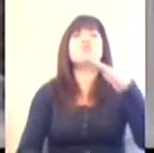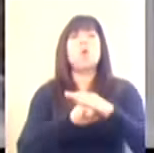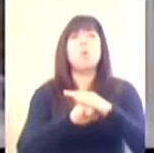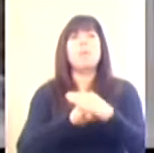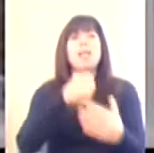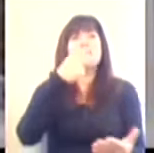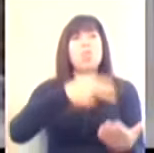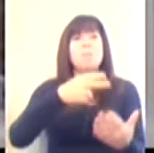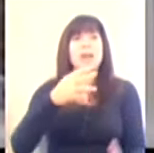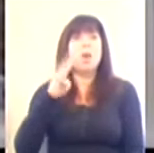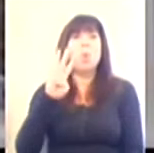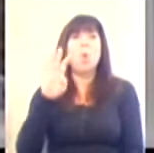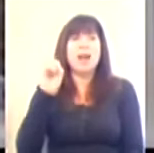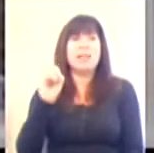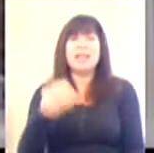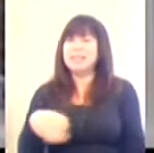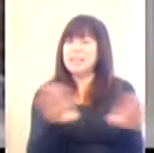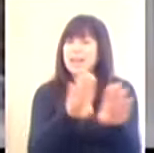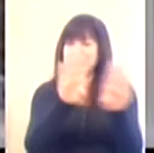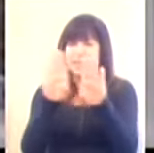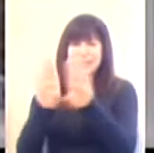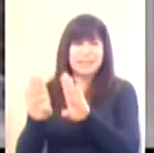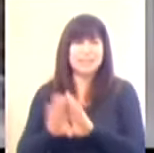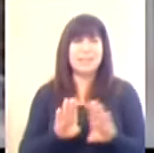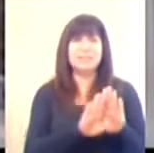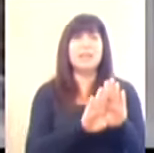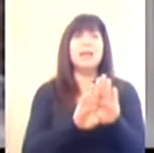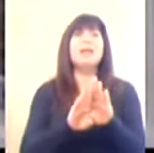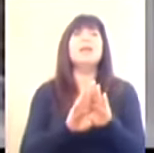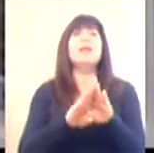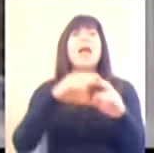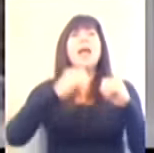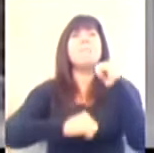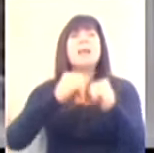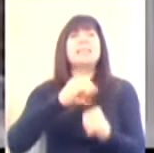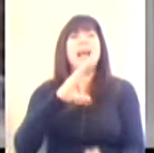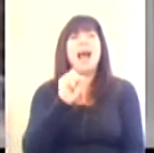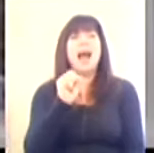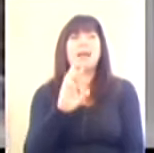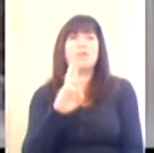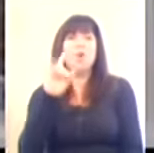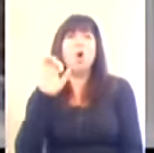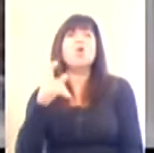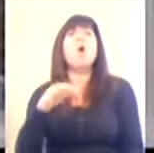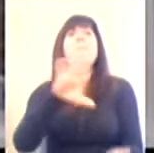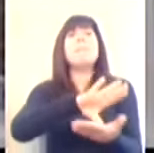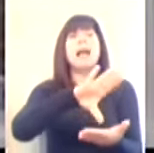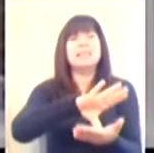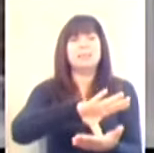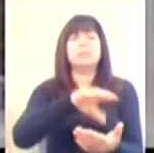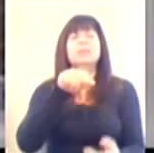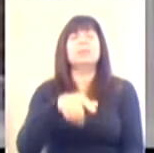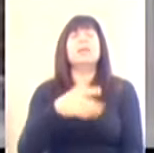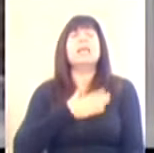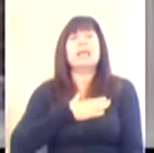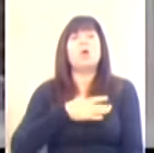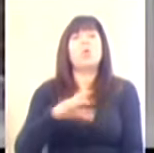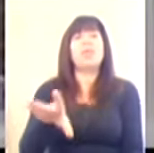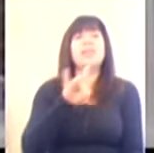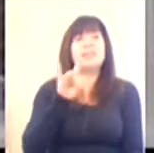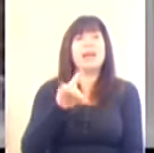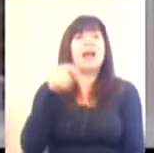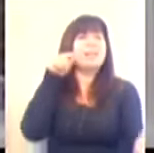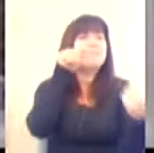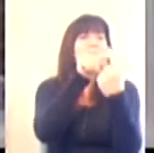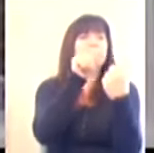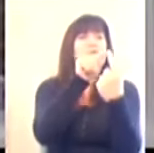para el cierre total de todas las centrales a carbón en nuestro país. Quiero destacar en especial la visión, la flexibilidad y el gran